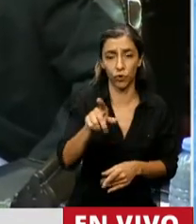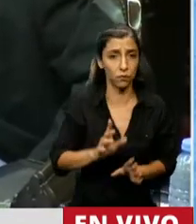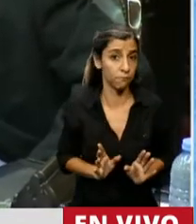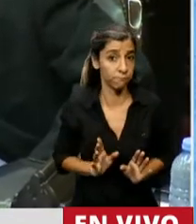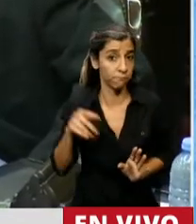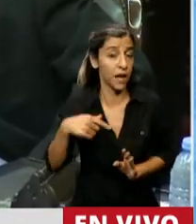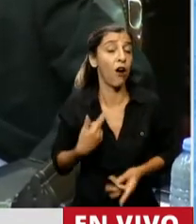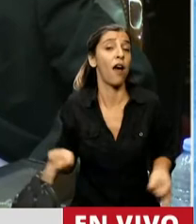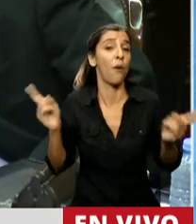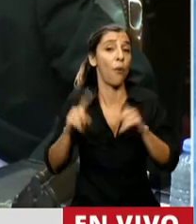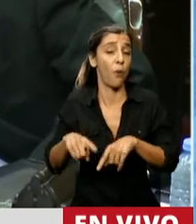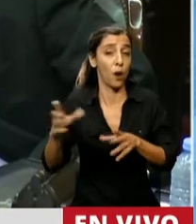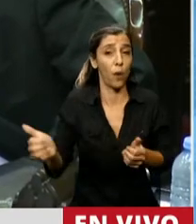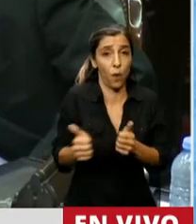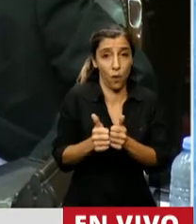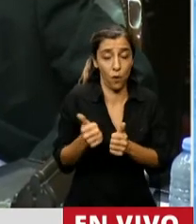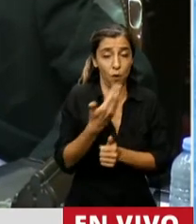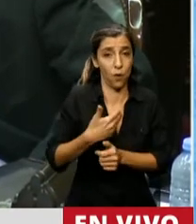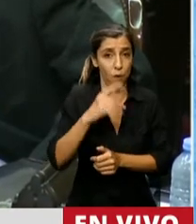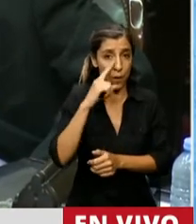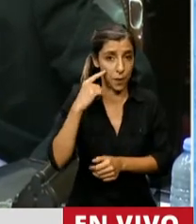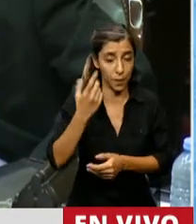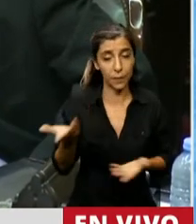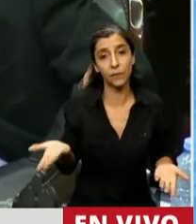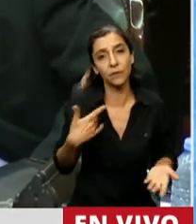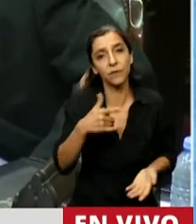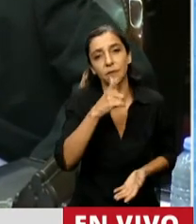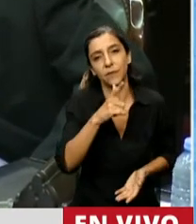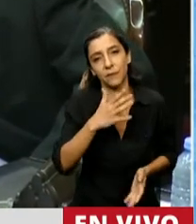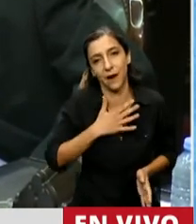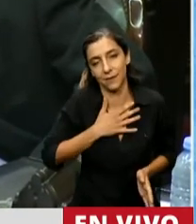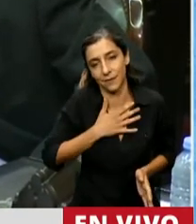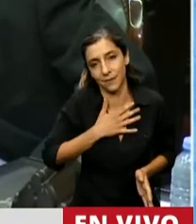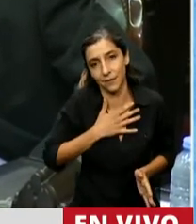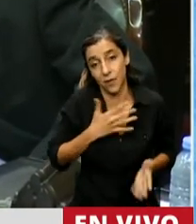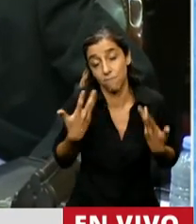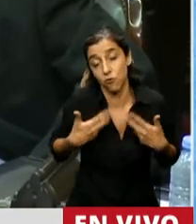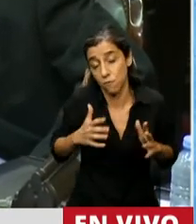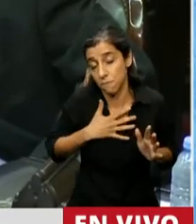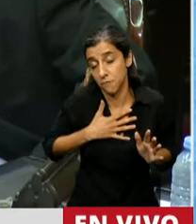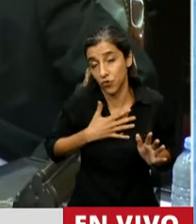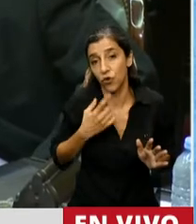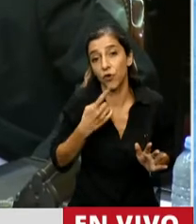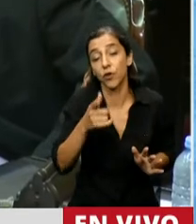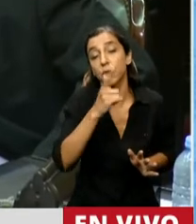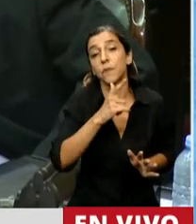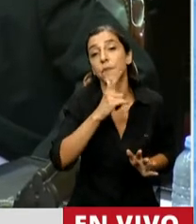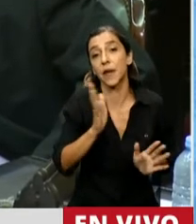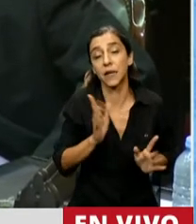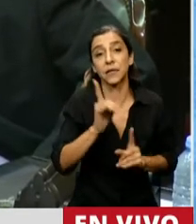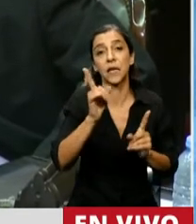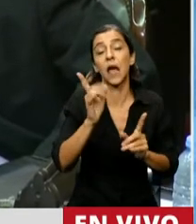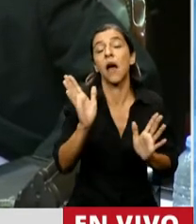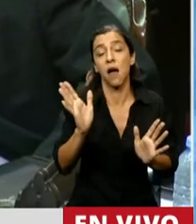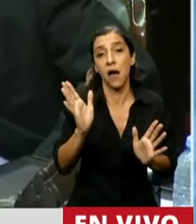elecciones entonces creo humildemente creo que hay dirigentes que se